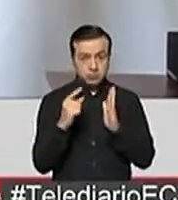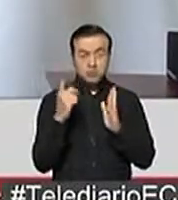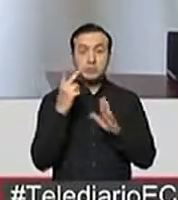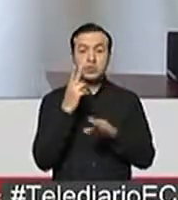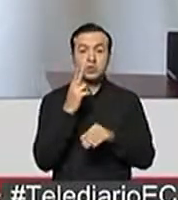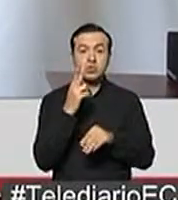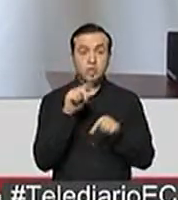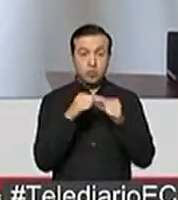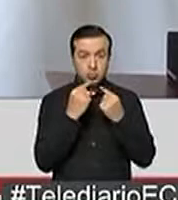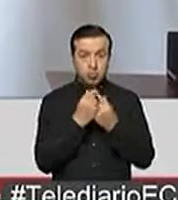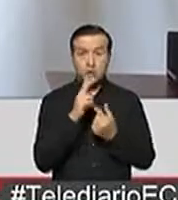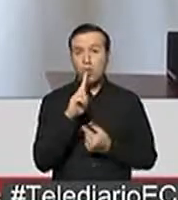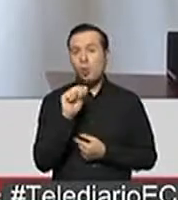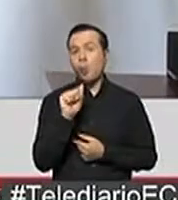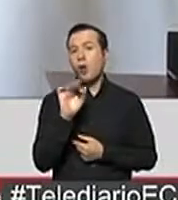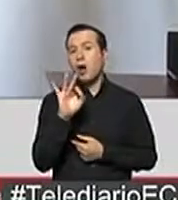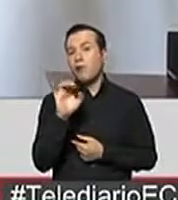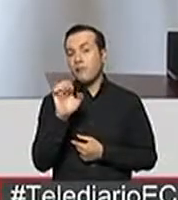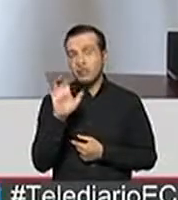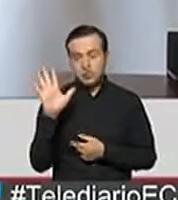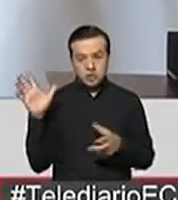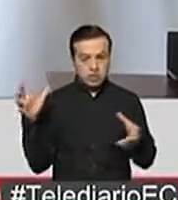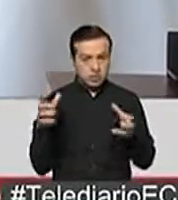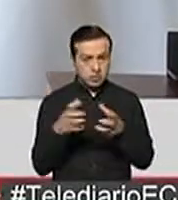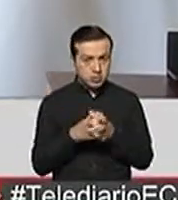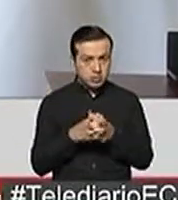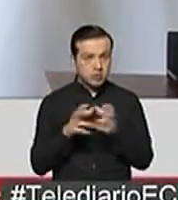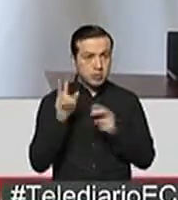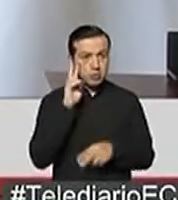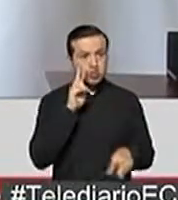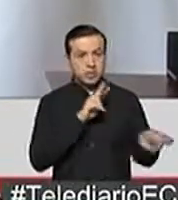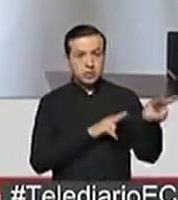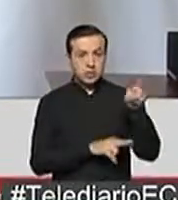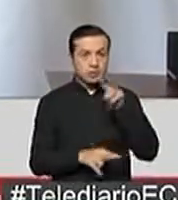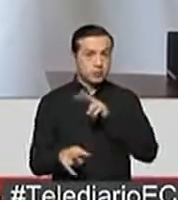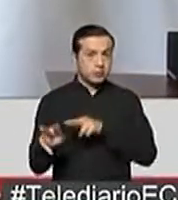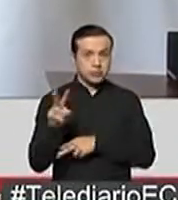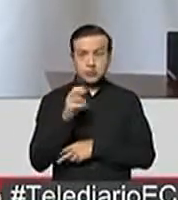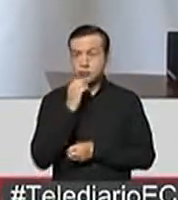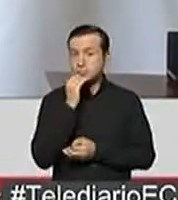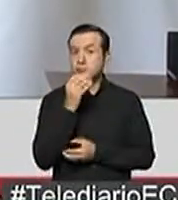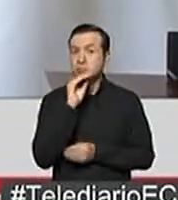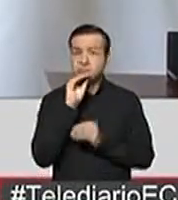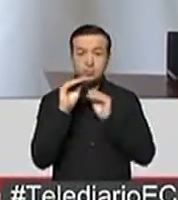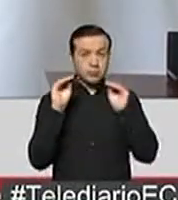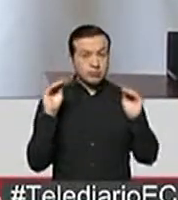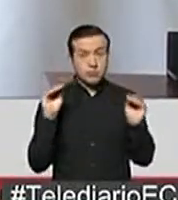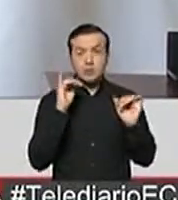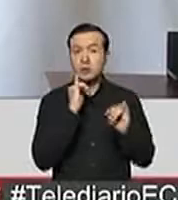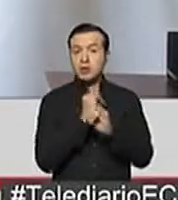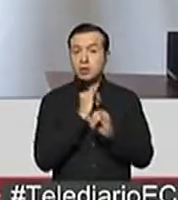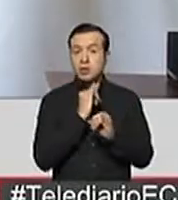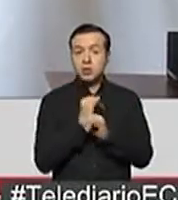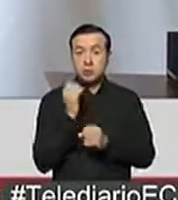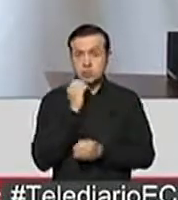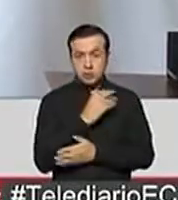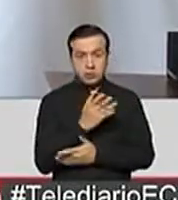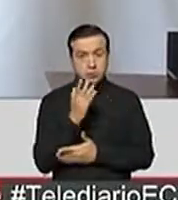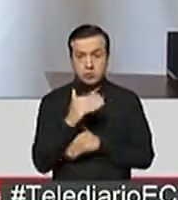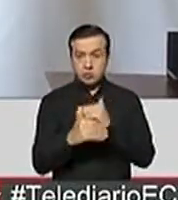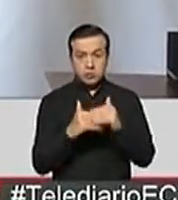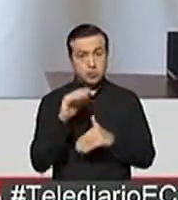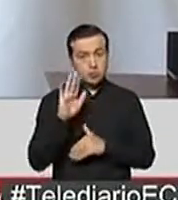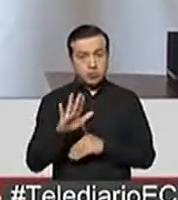de Análisis Financiero, y pues lo que vamos a decir y vamos a exhortar a estas instituciones es que